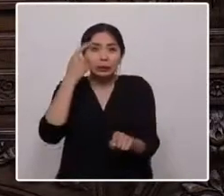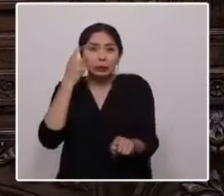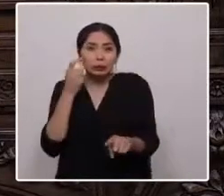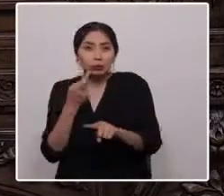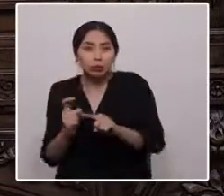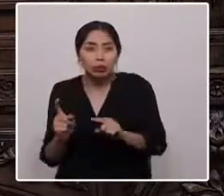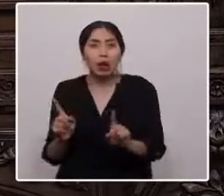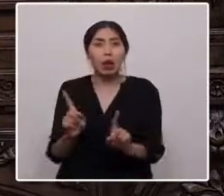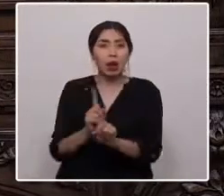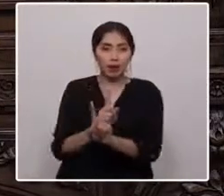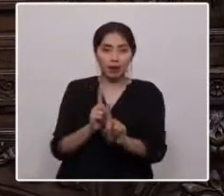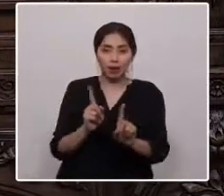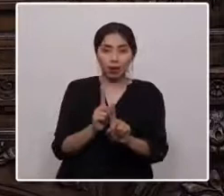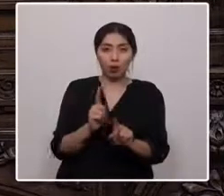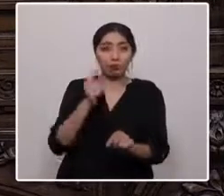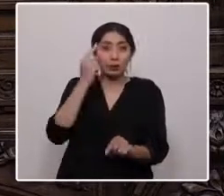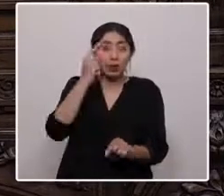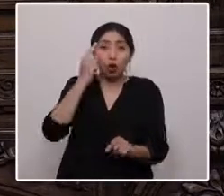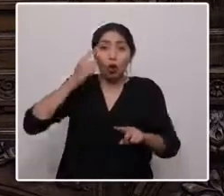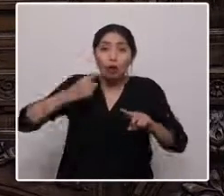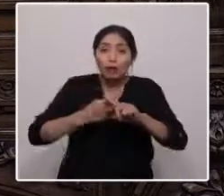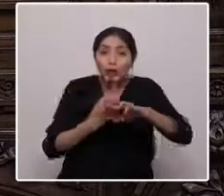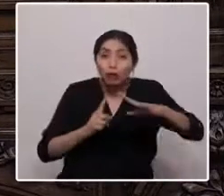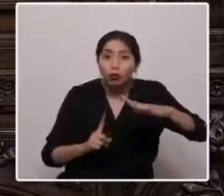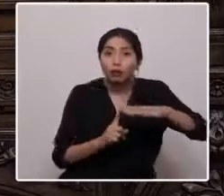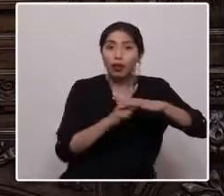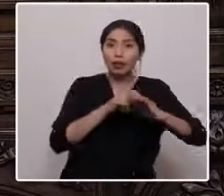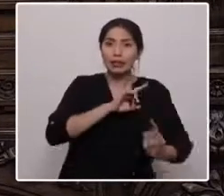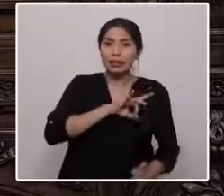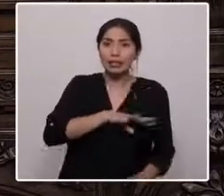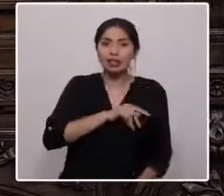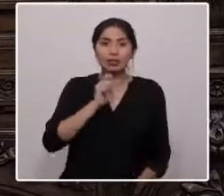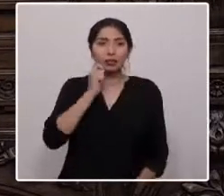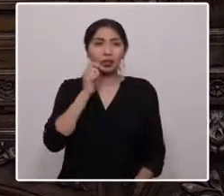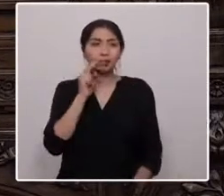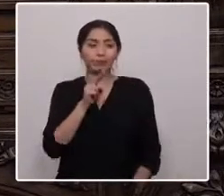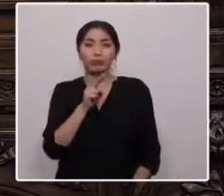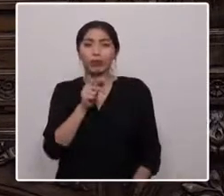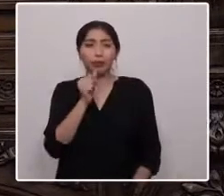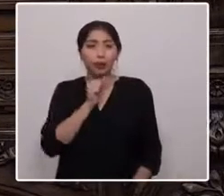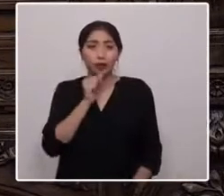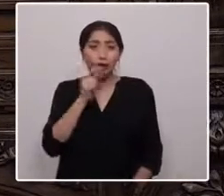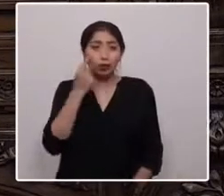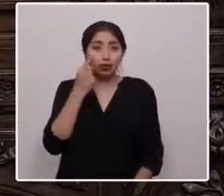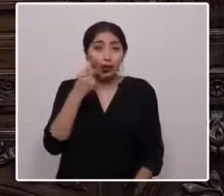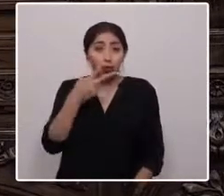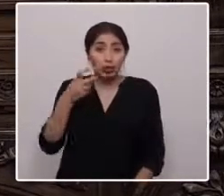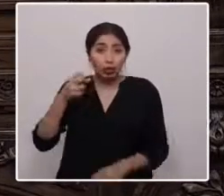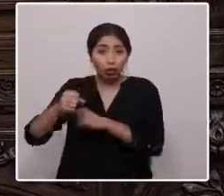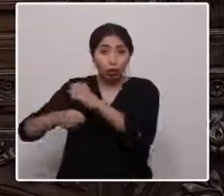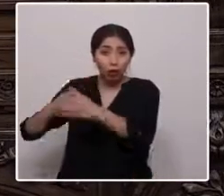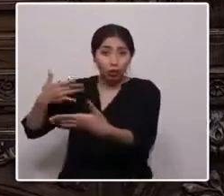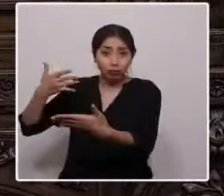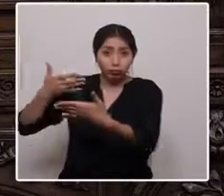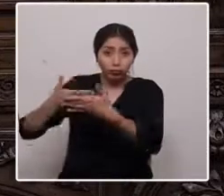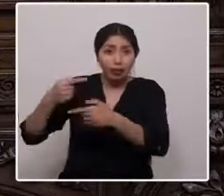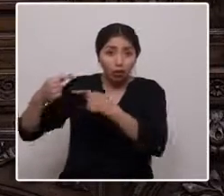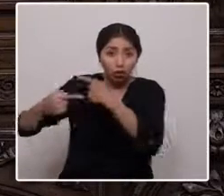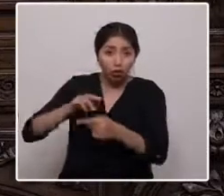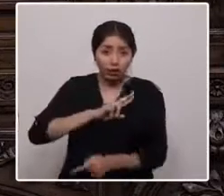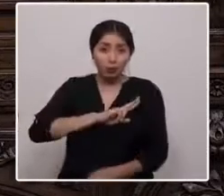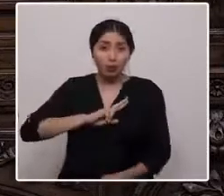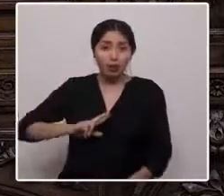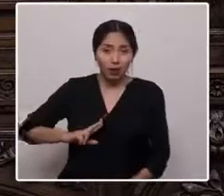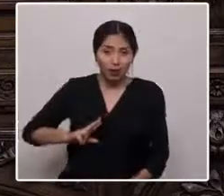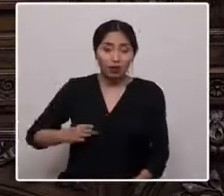vamos a refundar chile es improvisar y de conocer 200 años de aprendizaje e historias republicanas no convirtamos